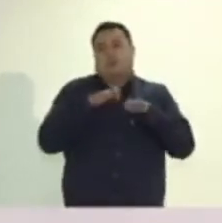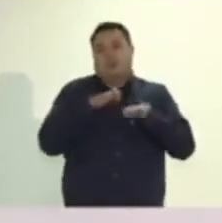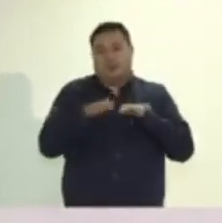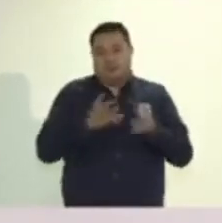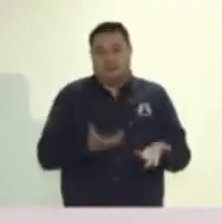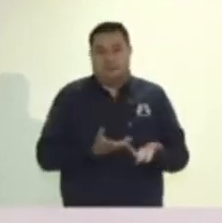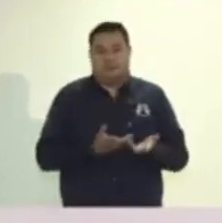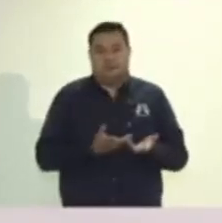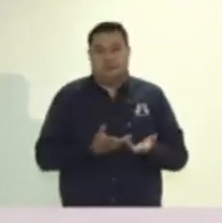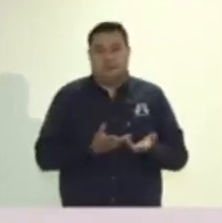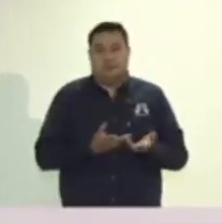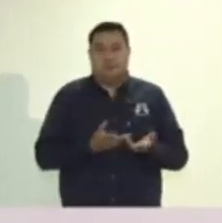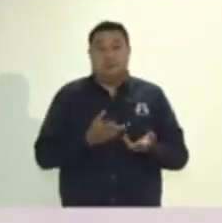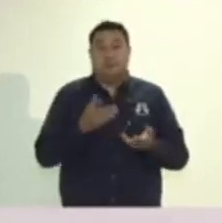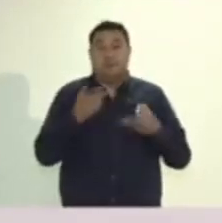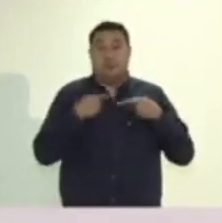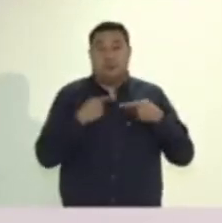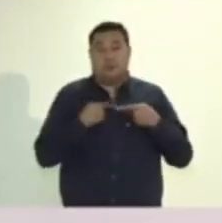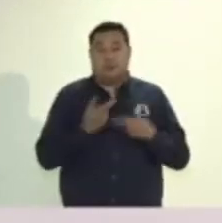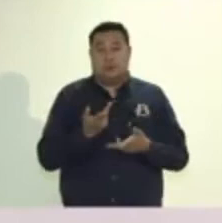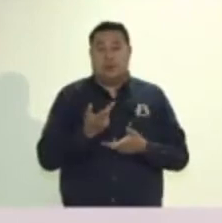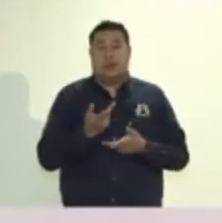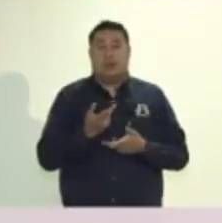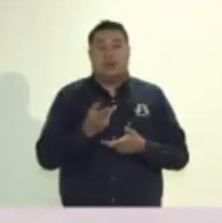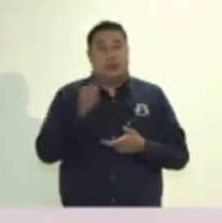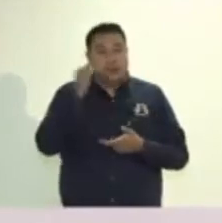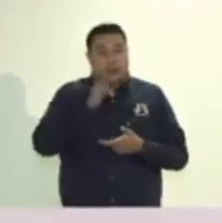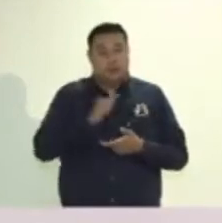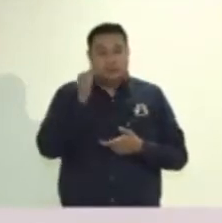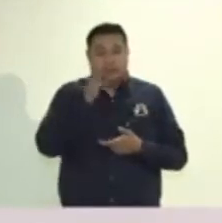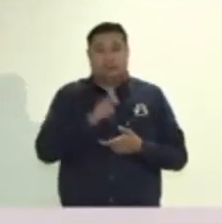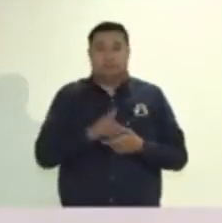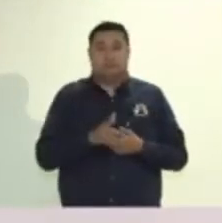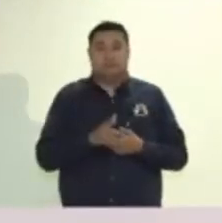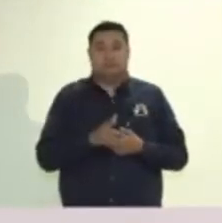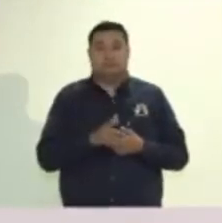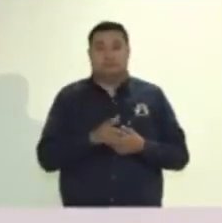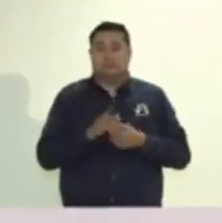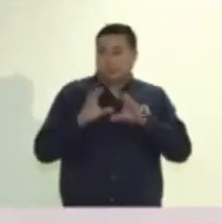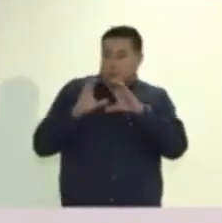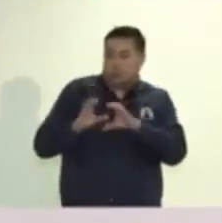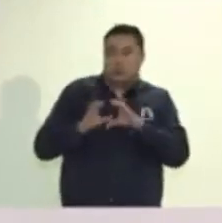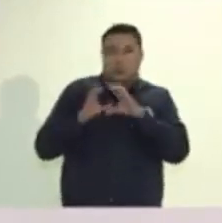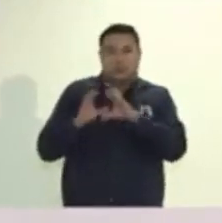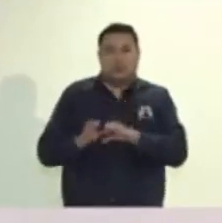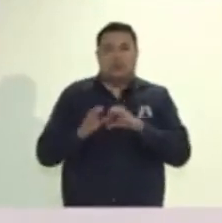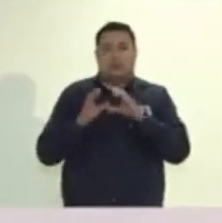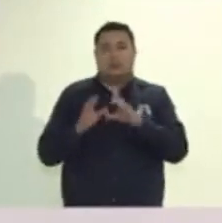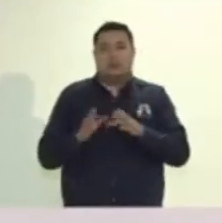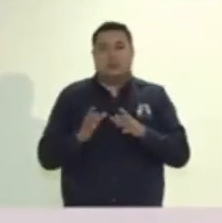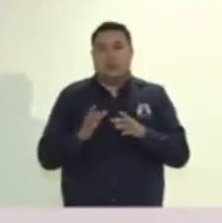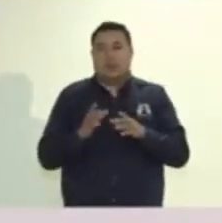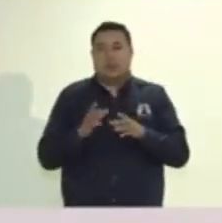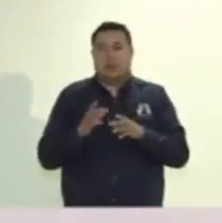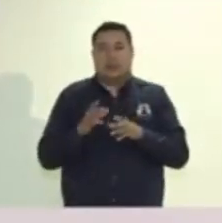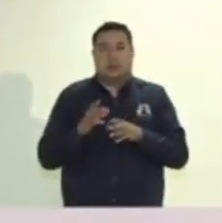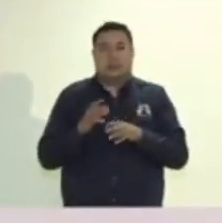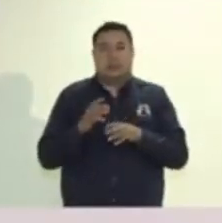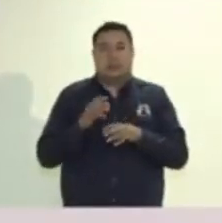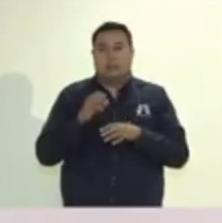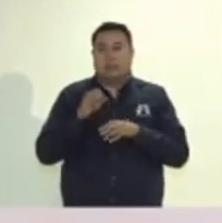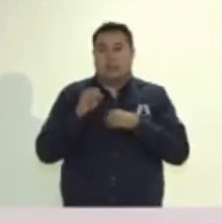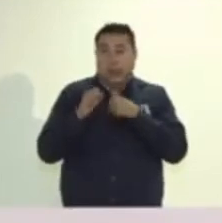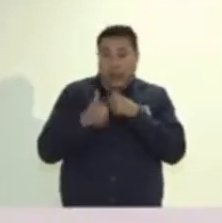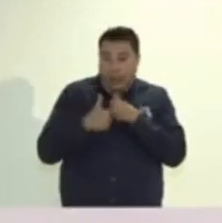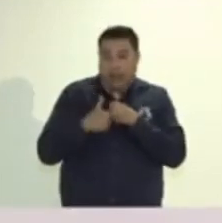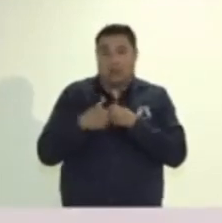Las personas que están dando vueltas y vueltas y vueltas, cuidando que no le pase nada a tus